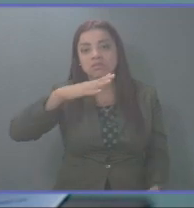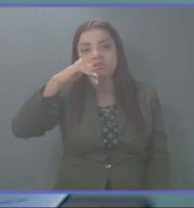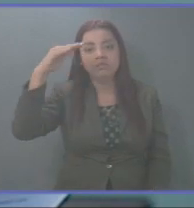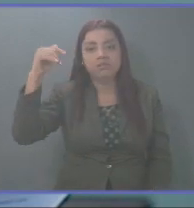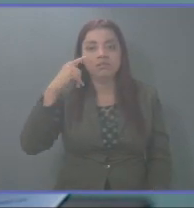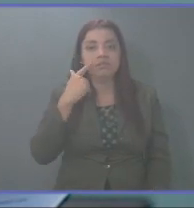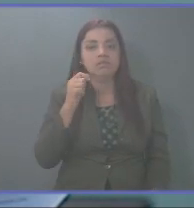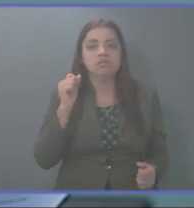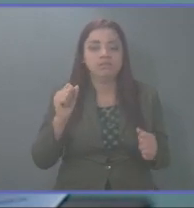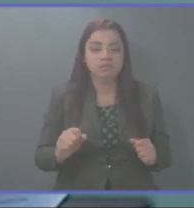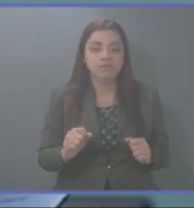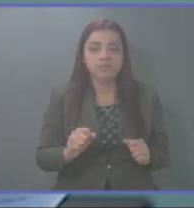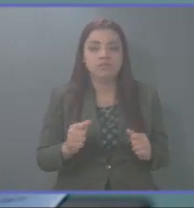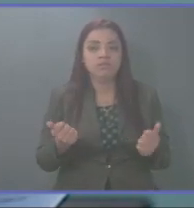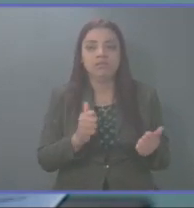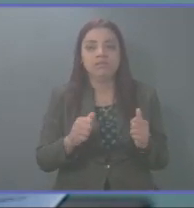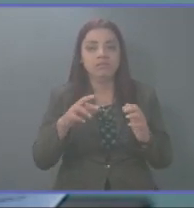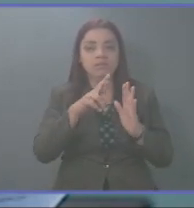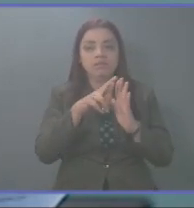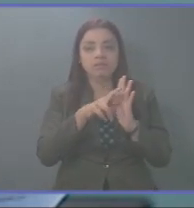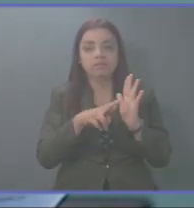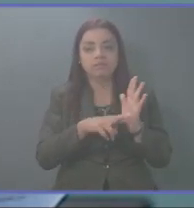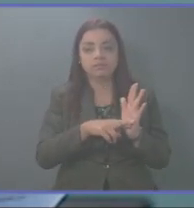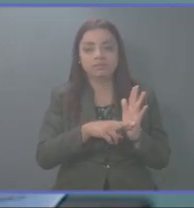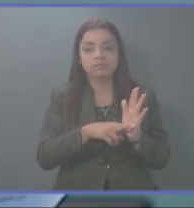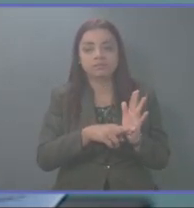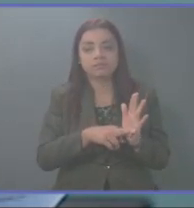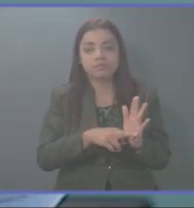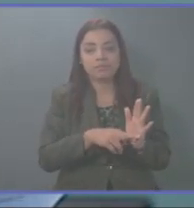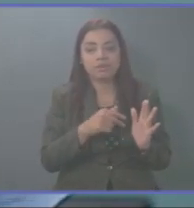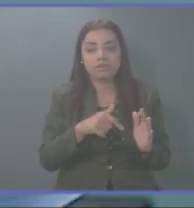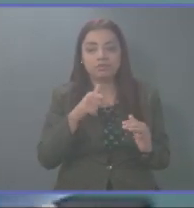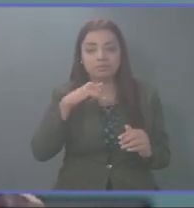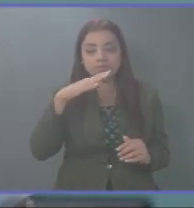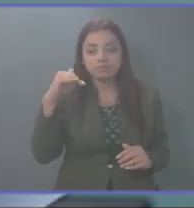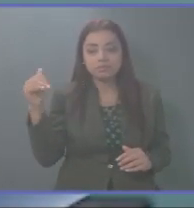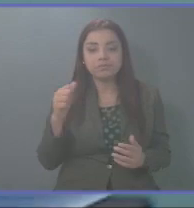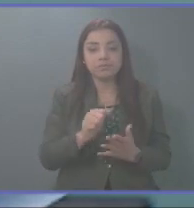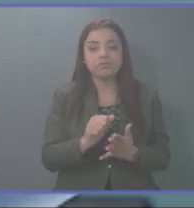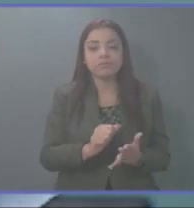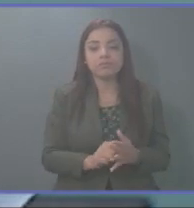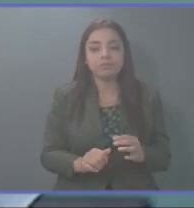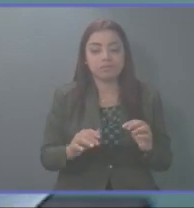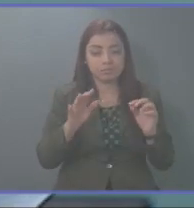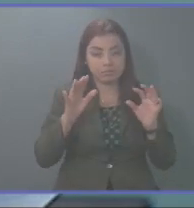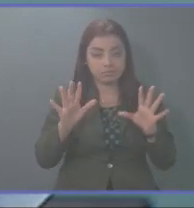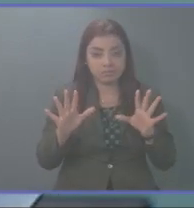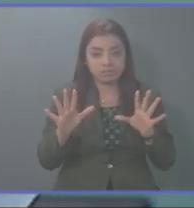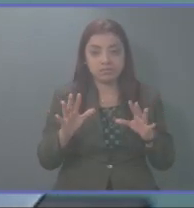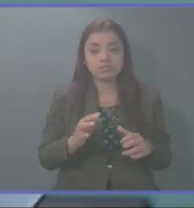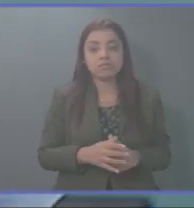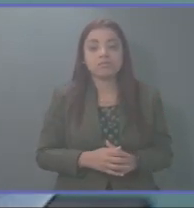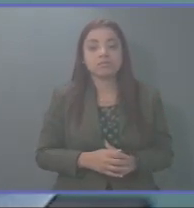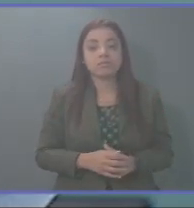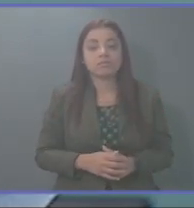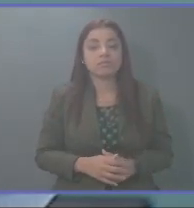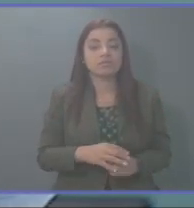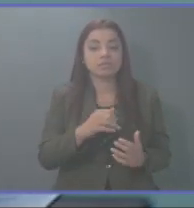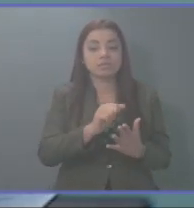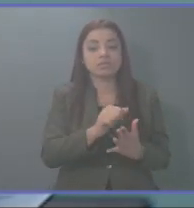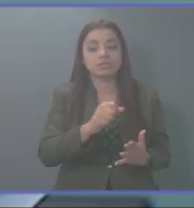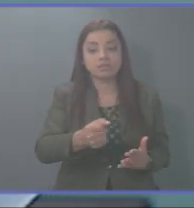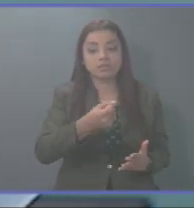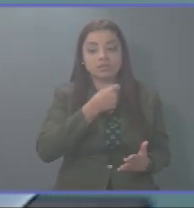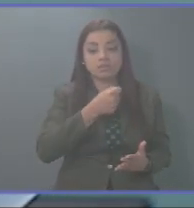que corresponda según el registro electoral de residentes en el exterior. Artículo 10. Refórmase el inciso final